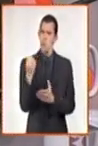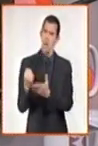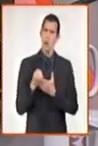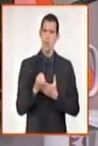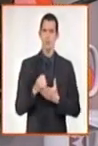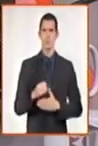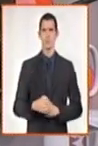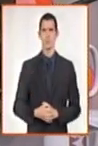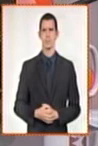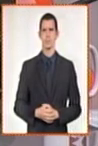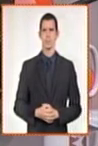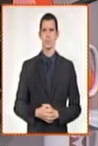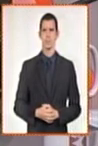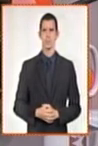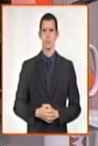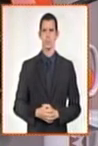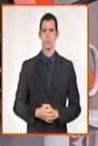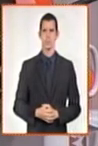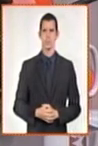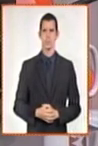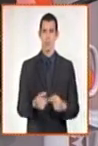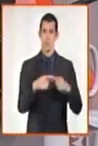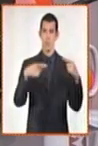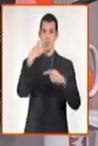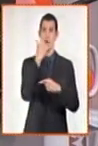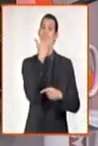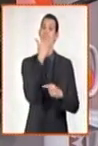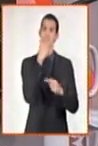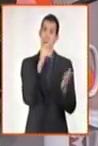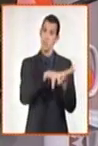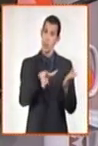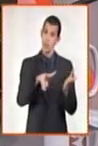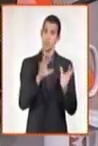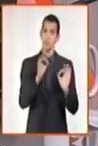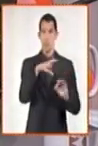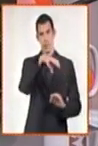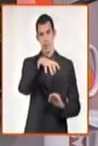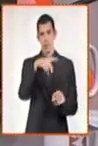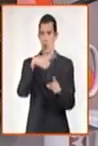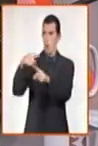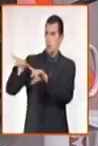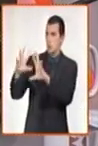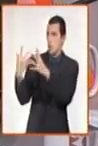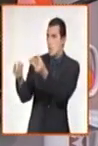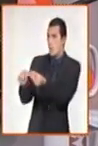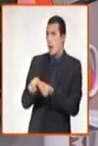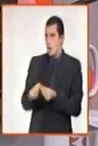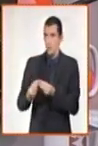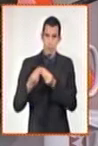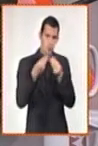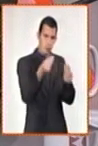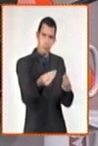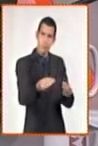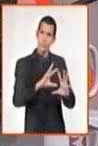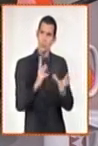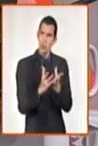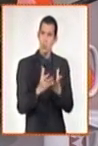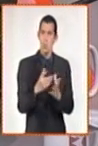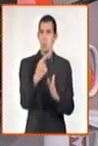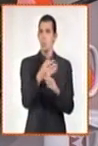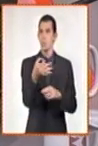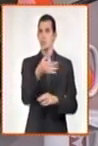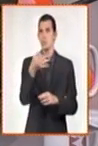una parte importante ha sido destinada a Pinar del Río, el territorio con el mayor impacto del huracán Ian, y el municipio de San Juan y